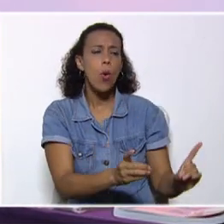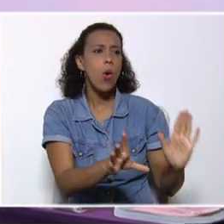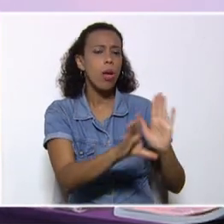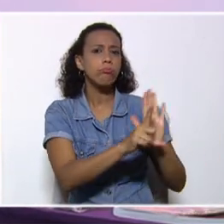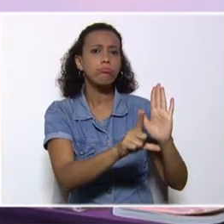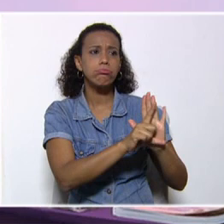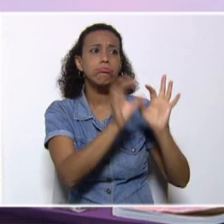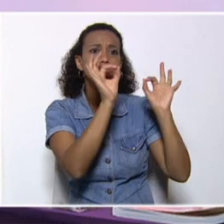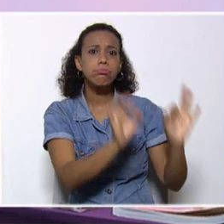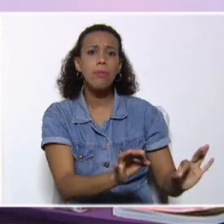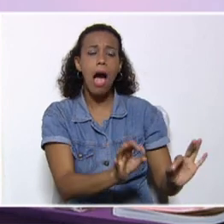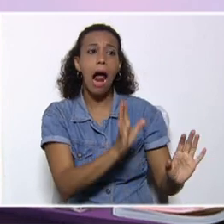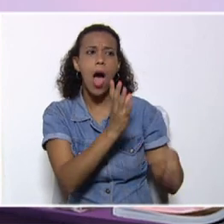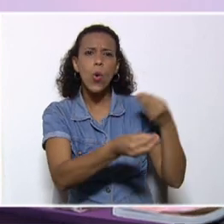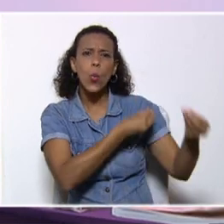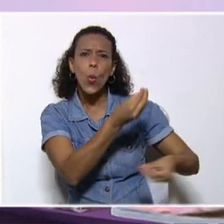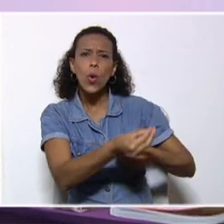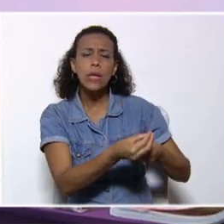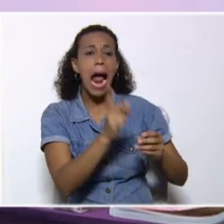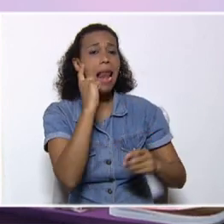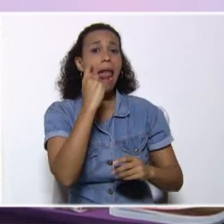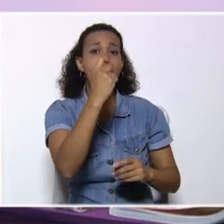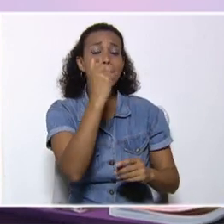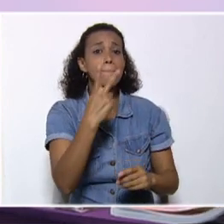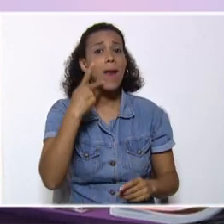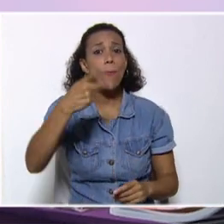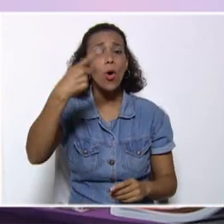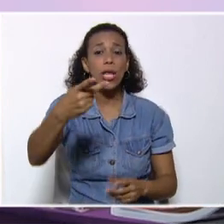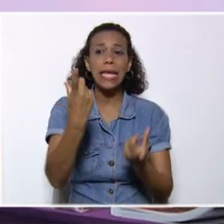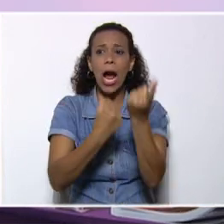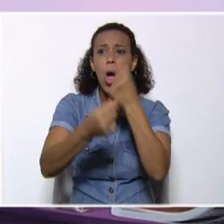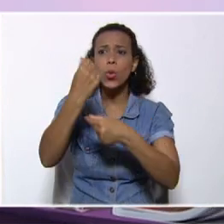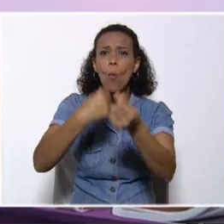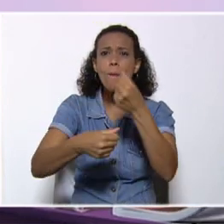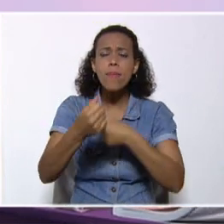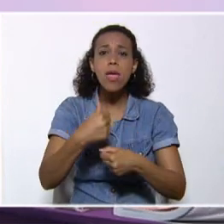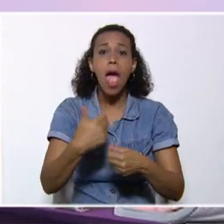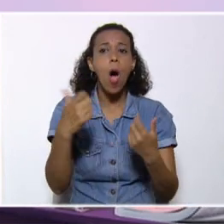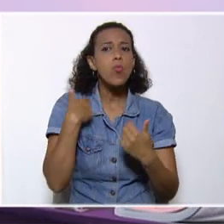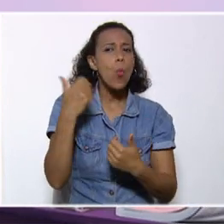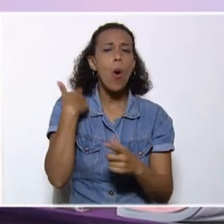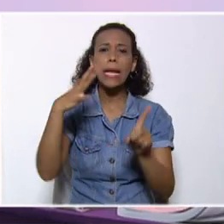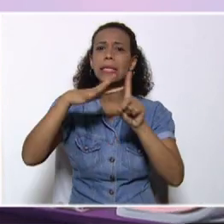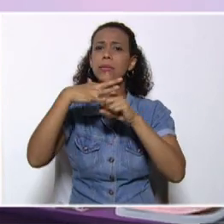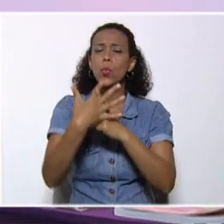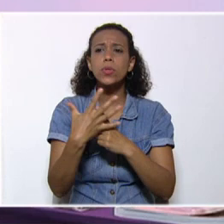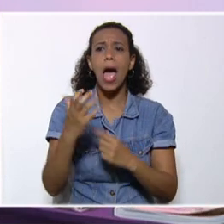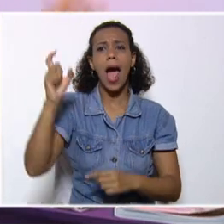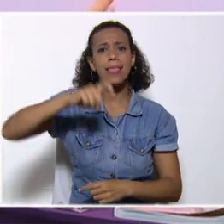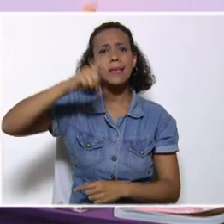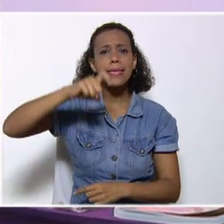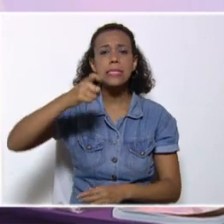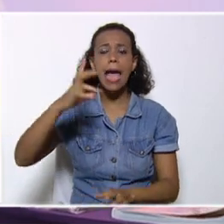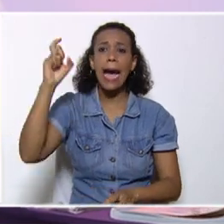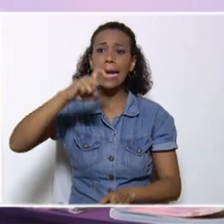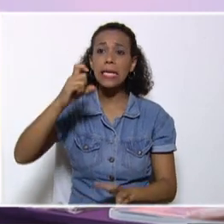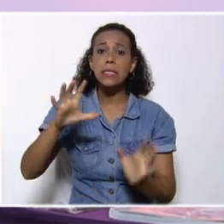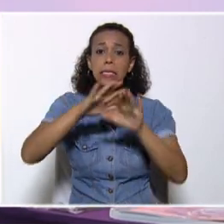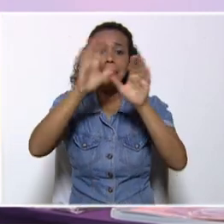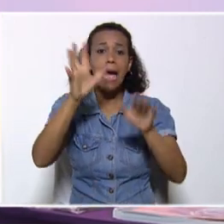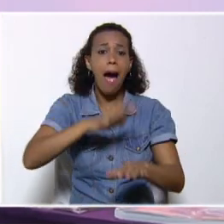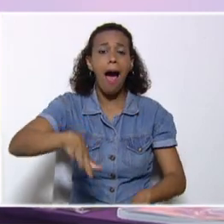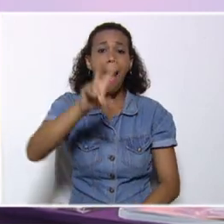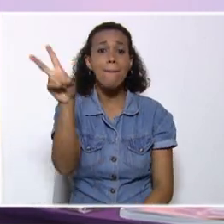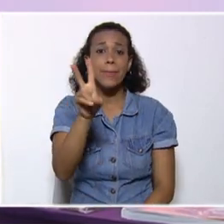país relacionados a la política, a la economía y a cualquier otra necesidad que tengamos